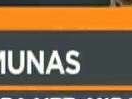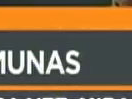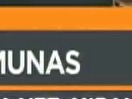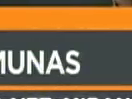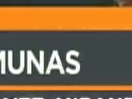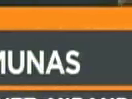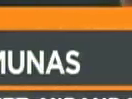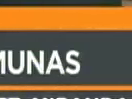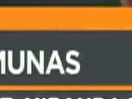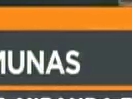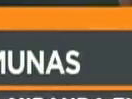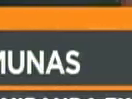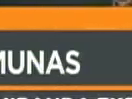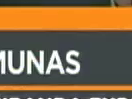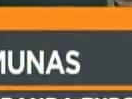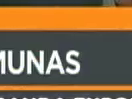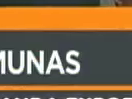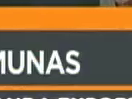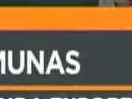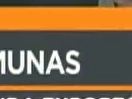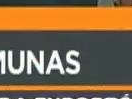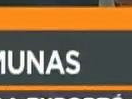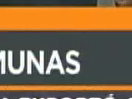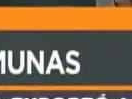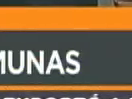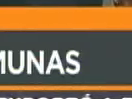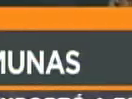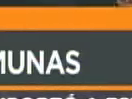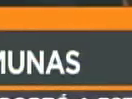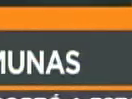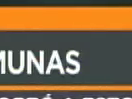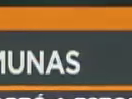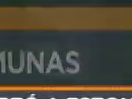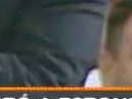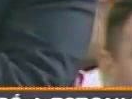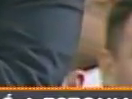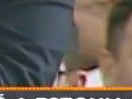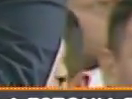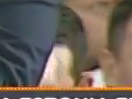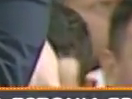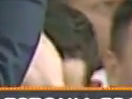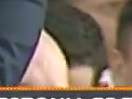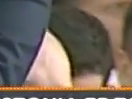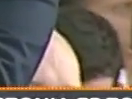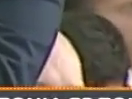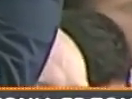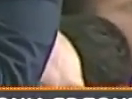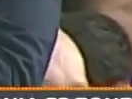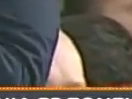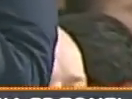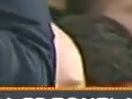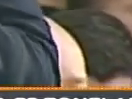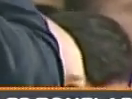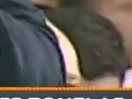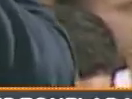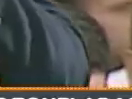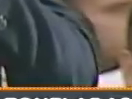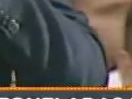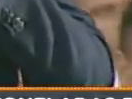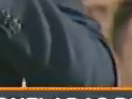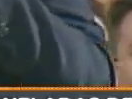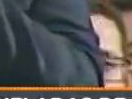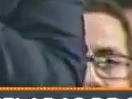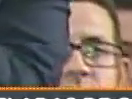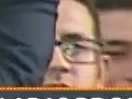más terribles, más directas, más indignantes, votar con aquella dignidad. Precisamente porque